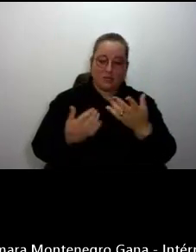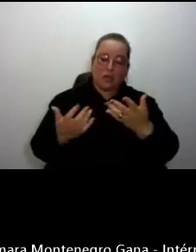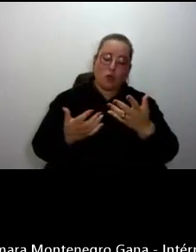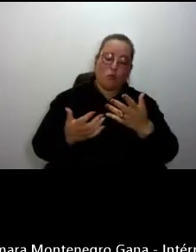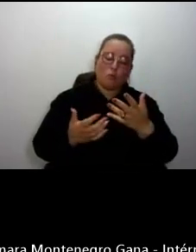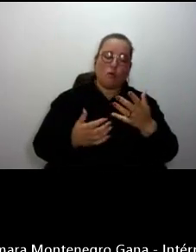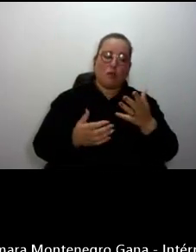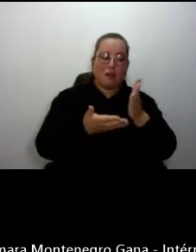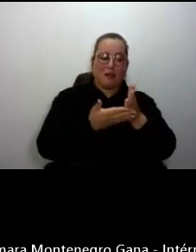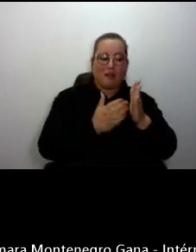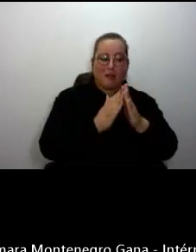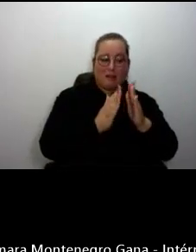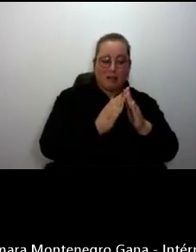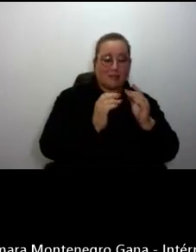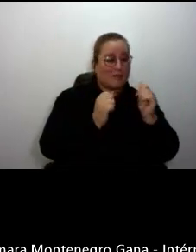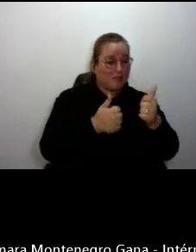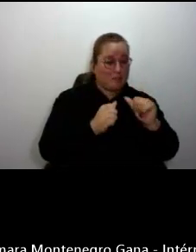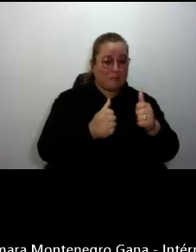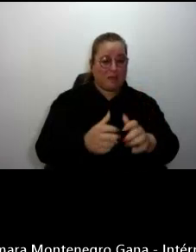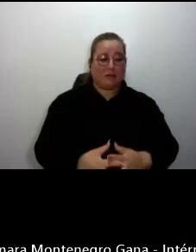casa.